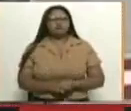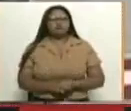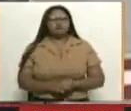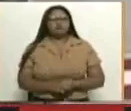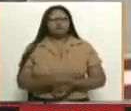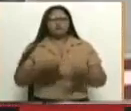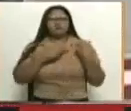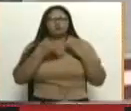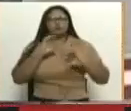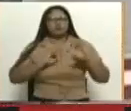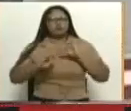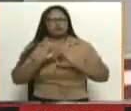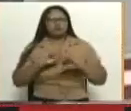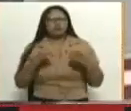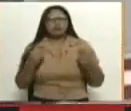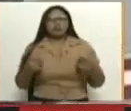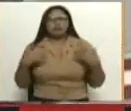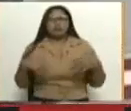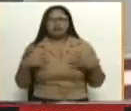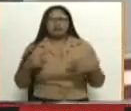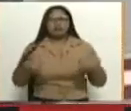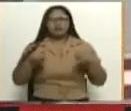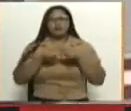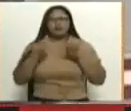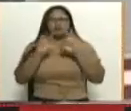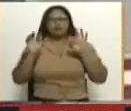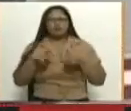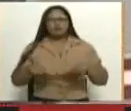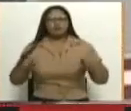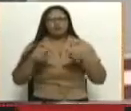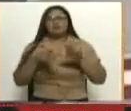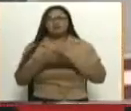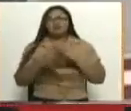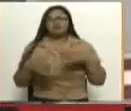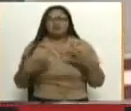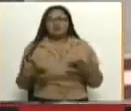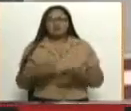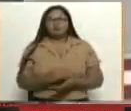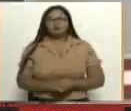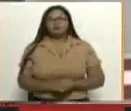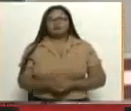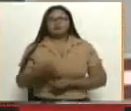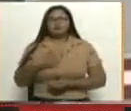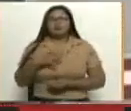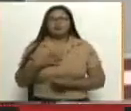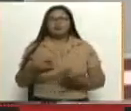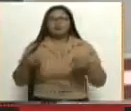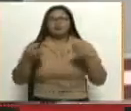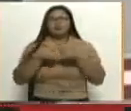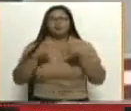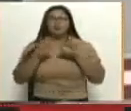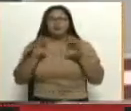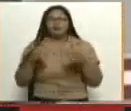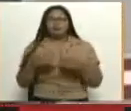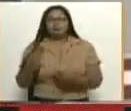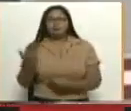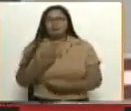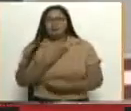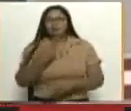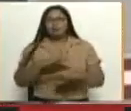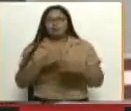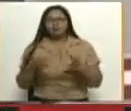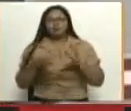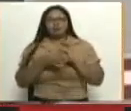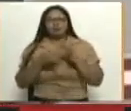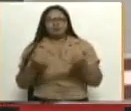emocionar o alertar o despertar a ese sector que se siente herido, que se siente perjudicado con la pérdida